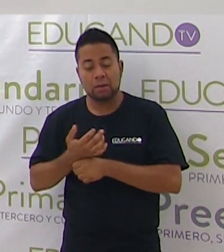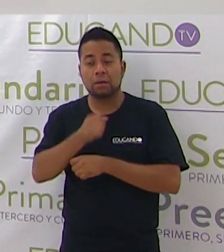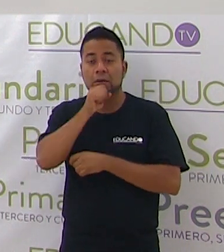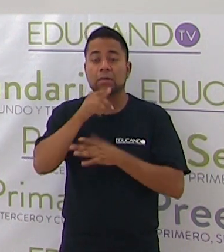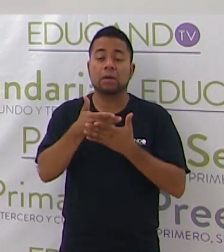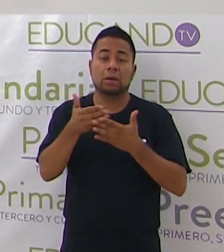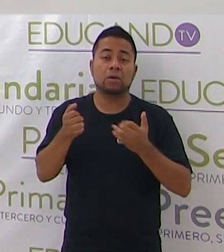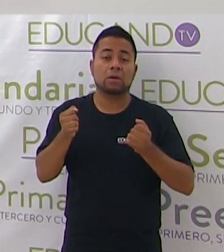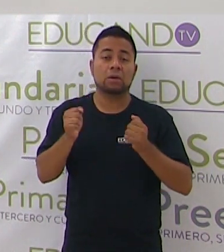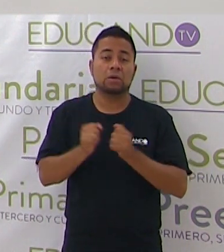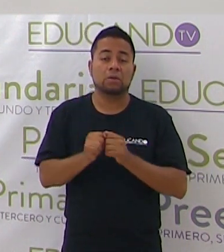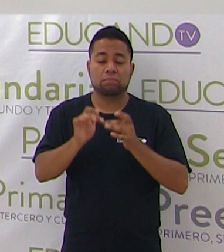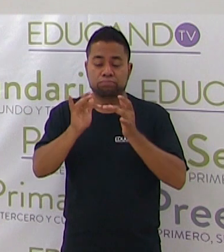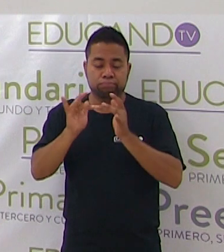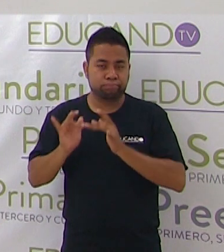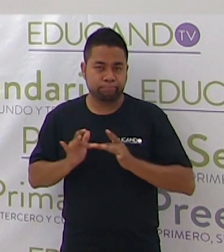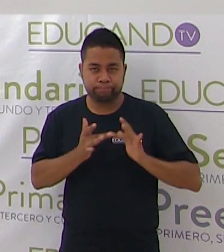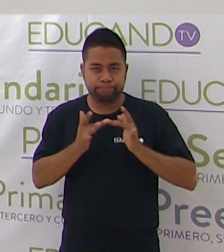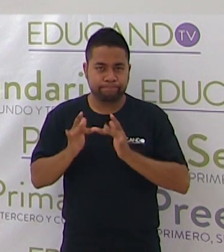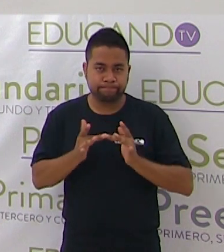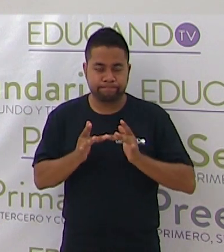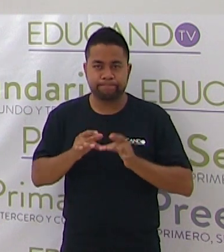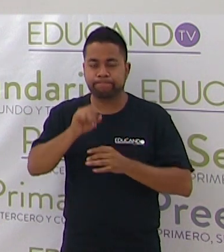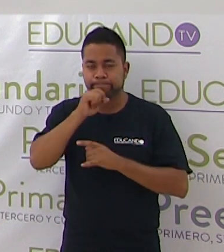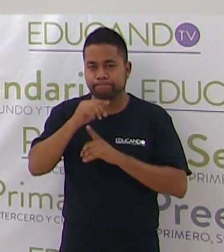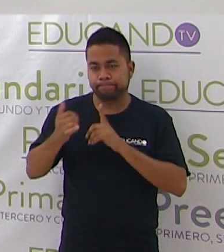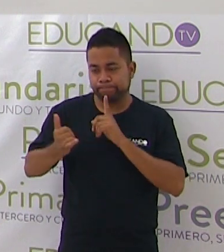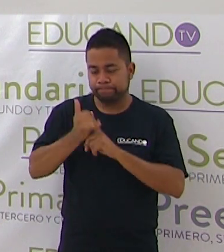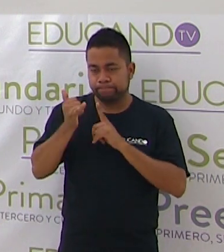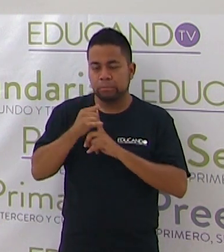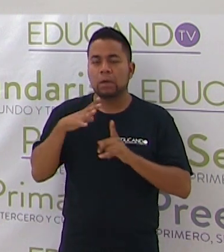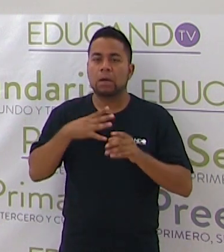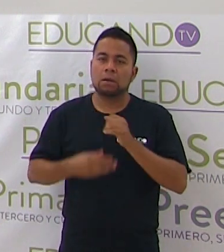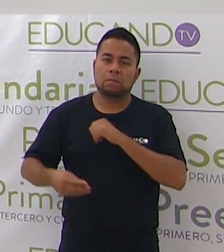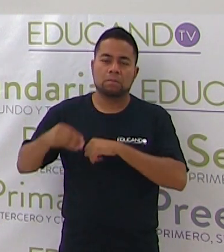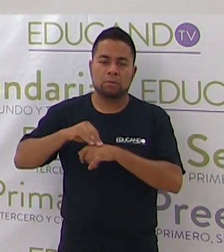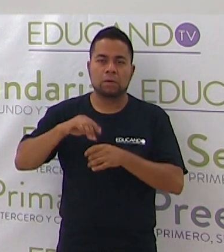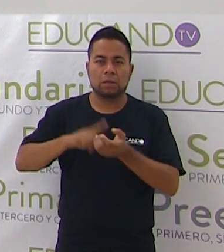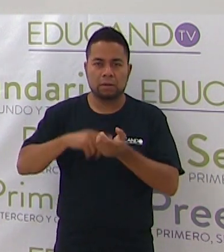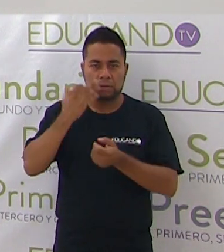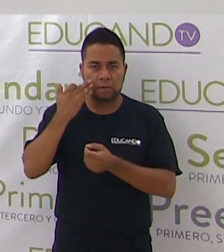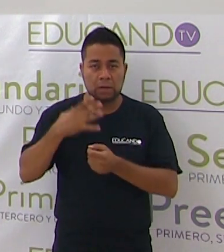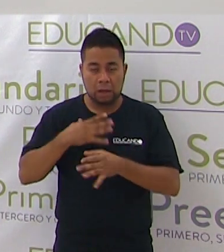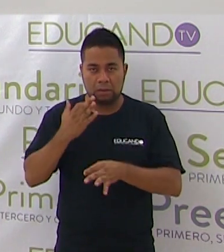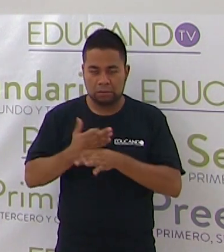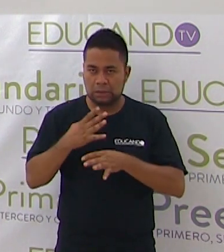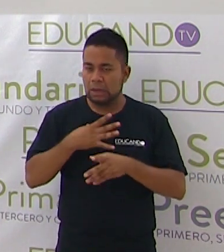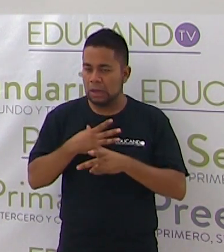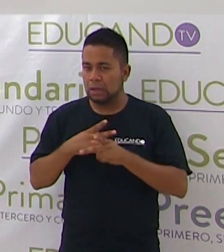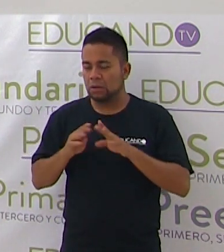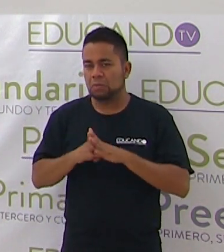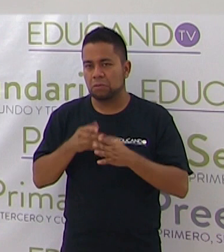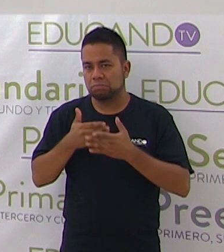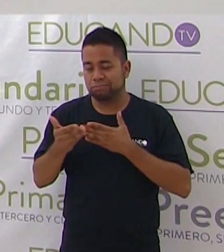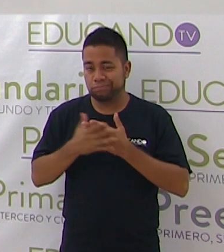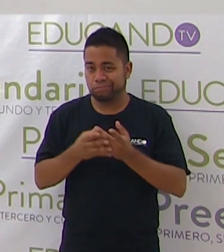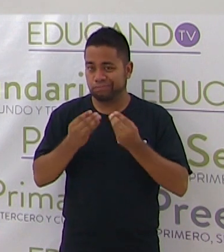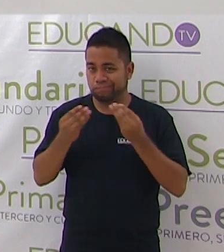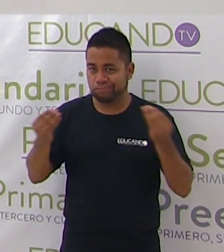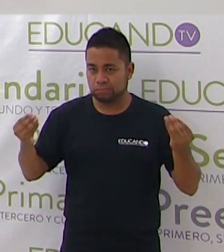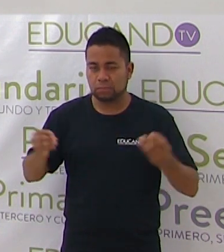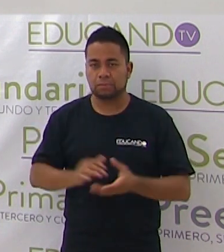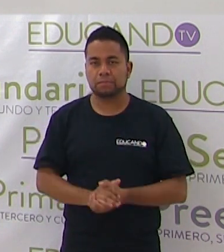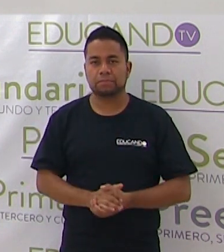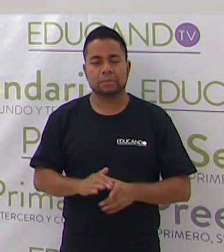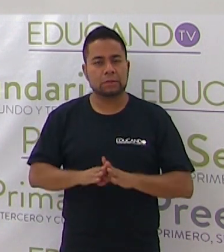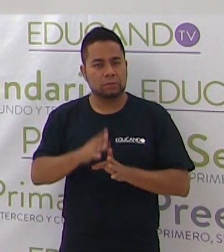a través de las redes sociales. También el bullying es a través de las redes sociales y últimamente hay mucho. Es lamentable que